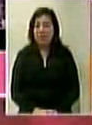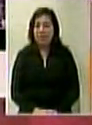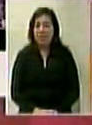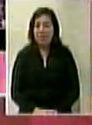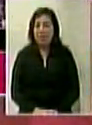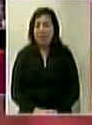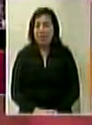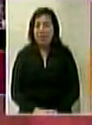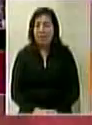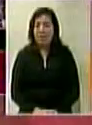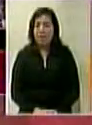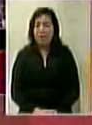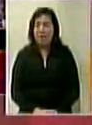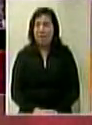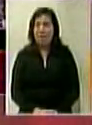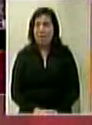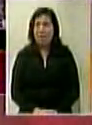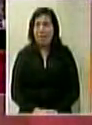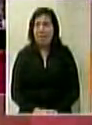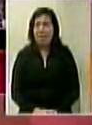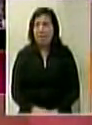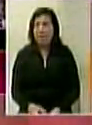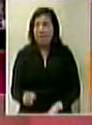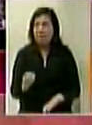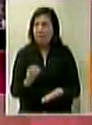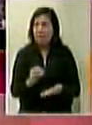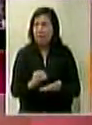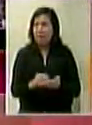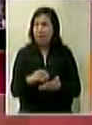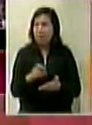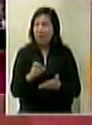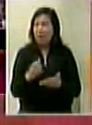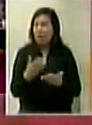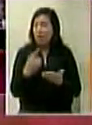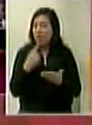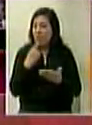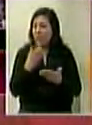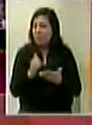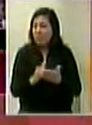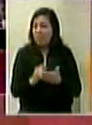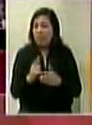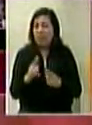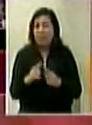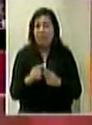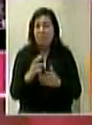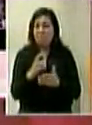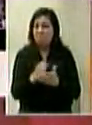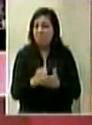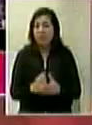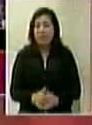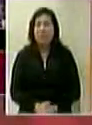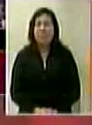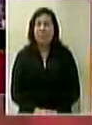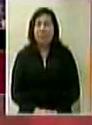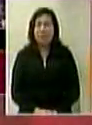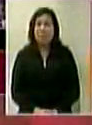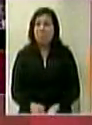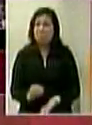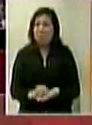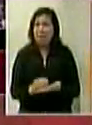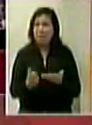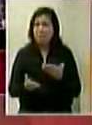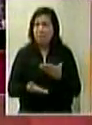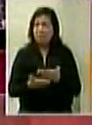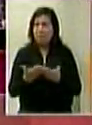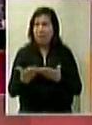hacerlo. Y además, en el penal donde está el señor Antauro Humala hay menos internos, más fácil